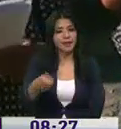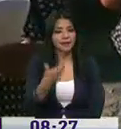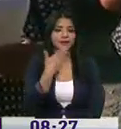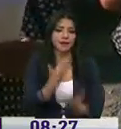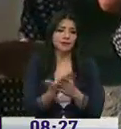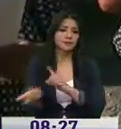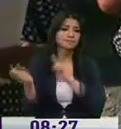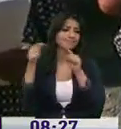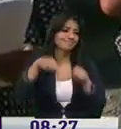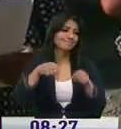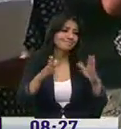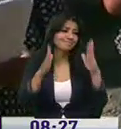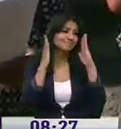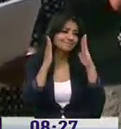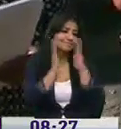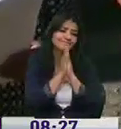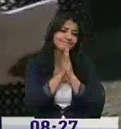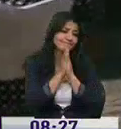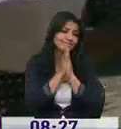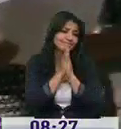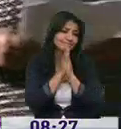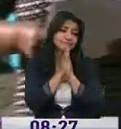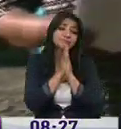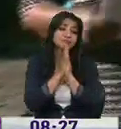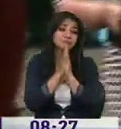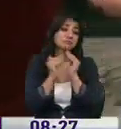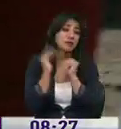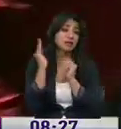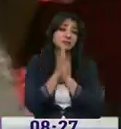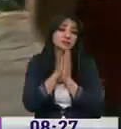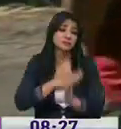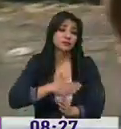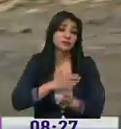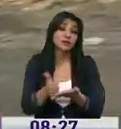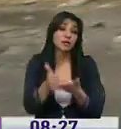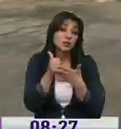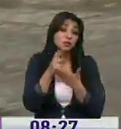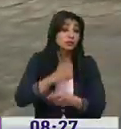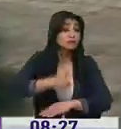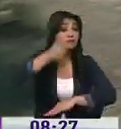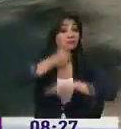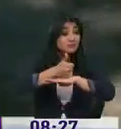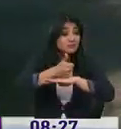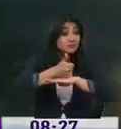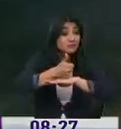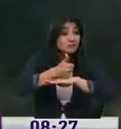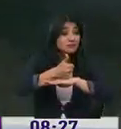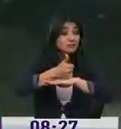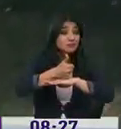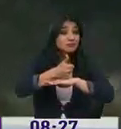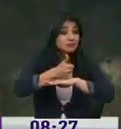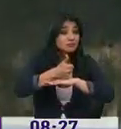habernos escuchado. Nuestro pedido más grande es que por favor nos ayuden las autoridades